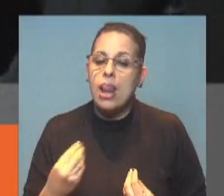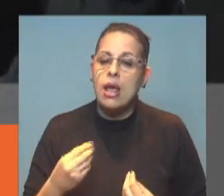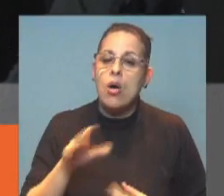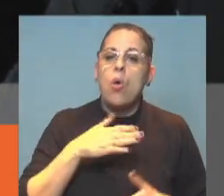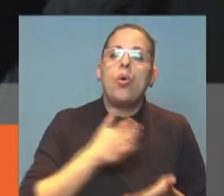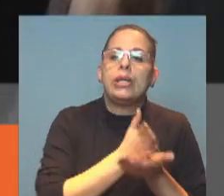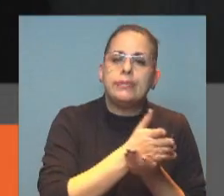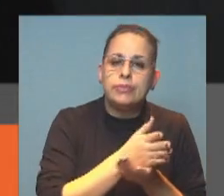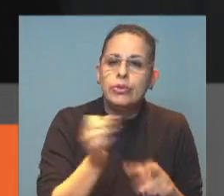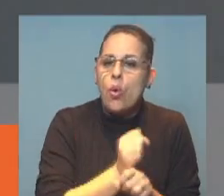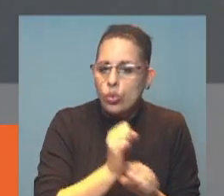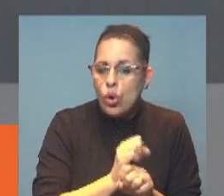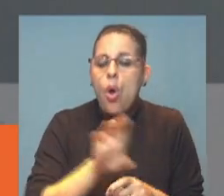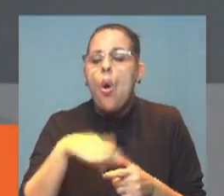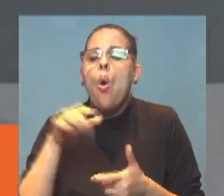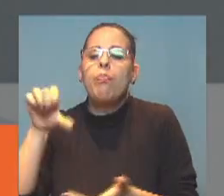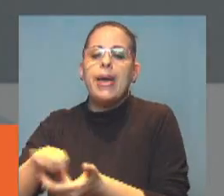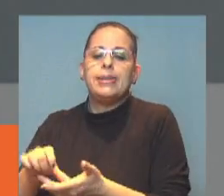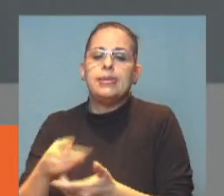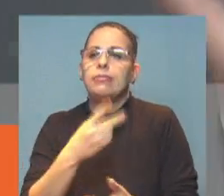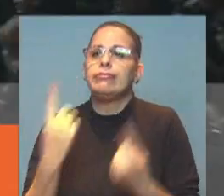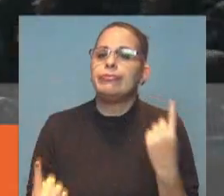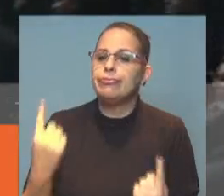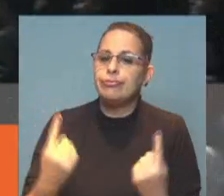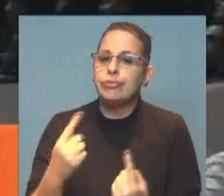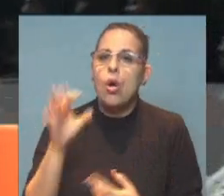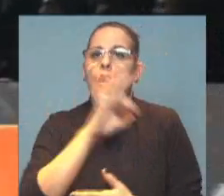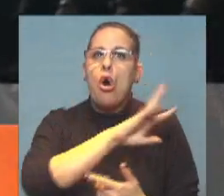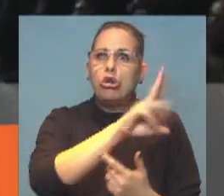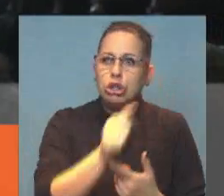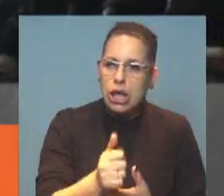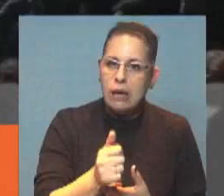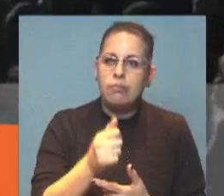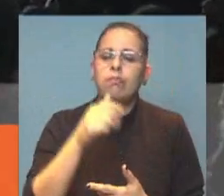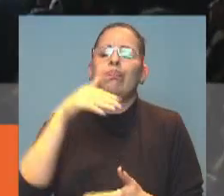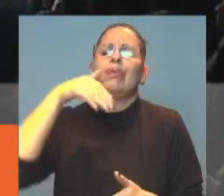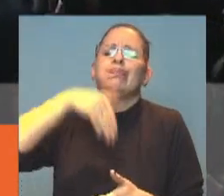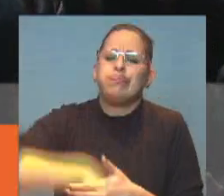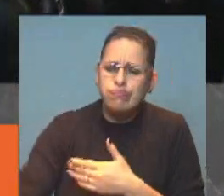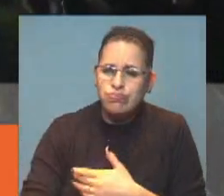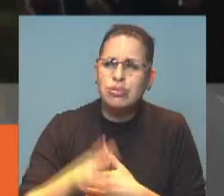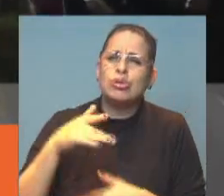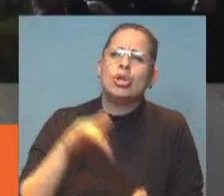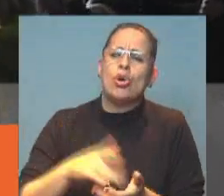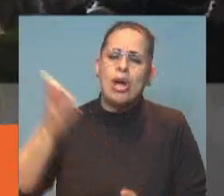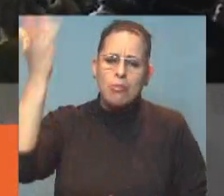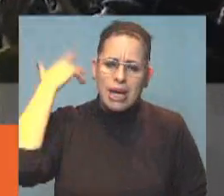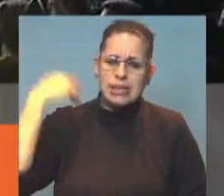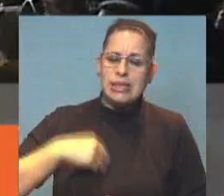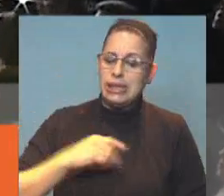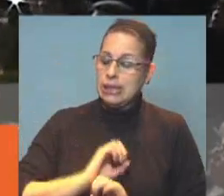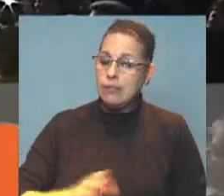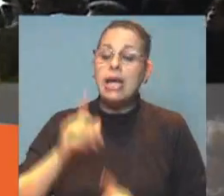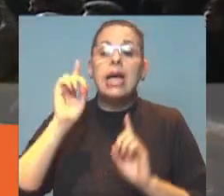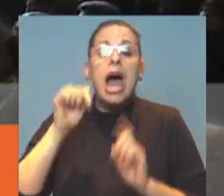grieta o un país. O la trampa que nos hunde todo el tiempo en el pasado y en